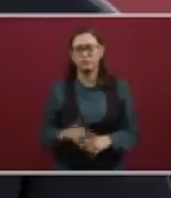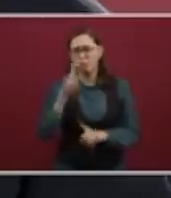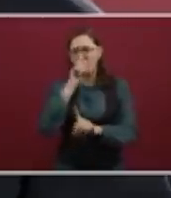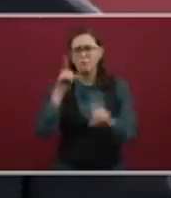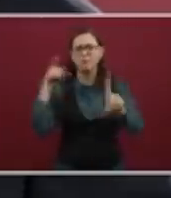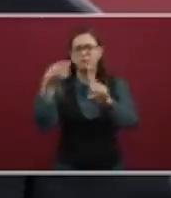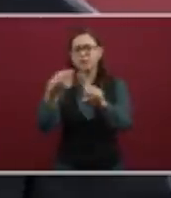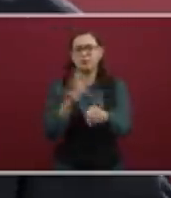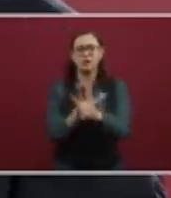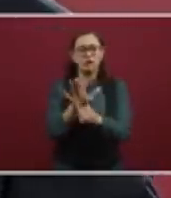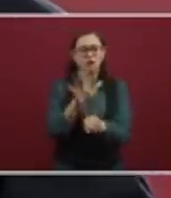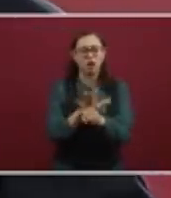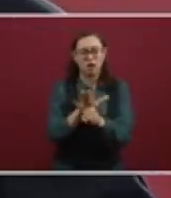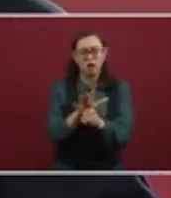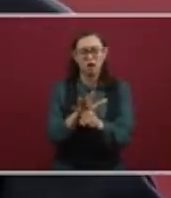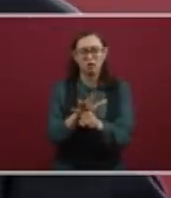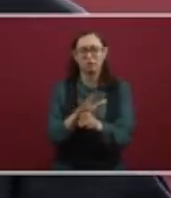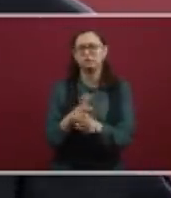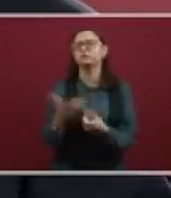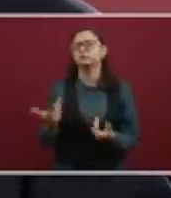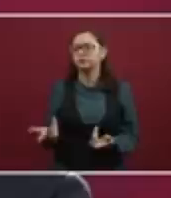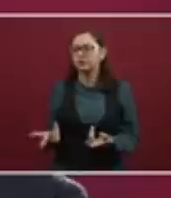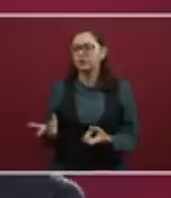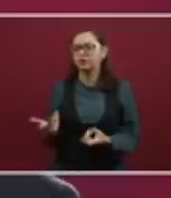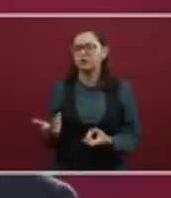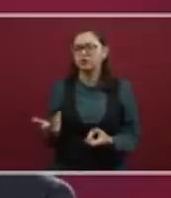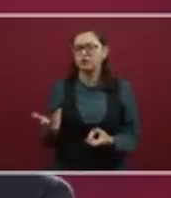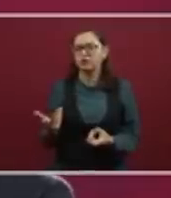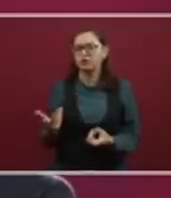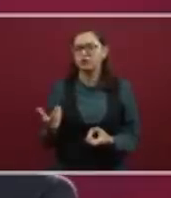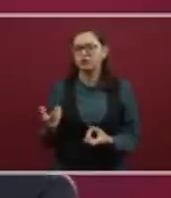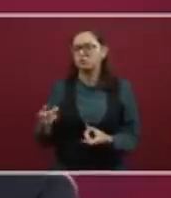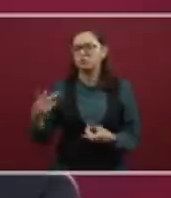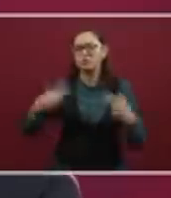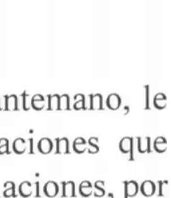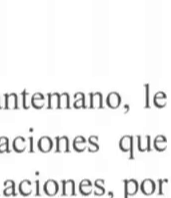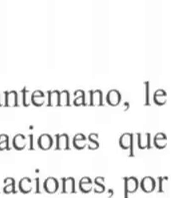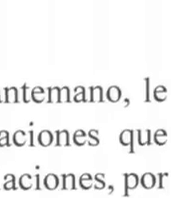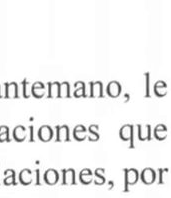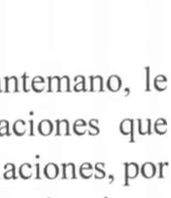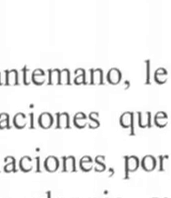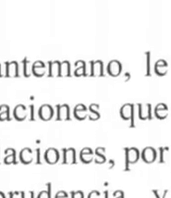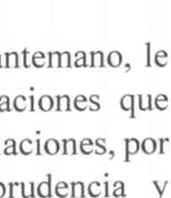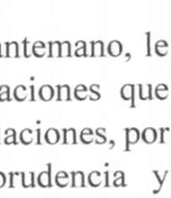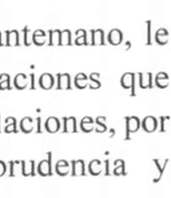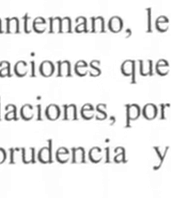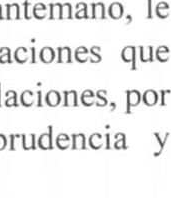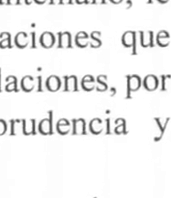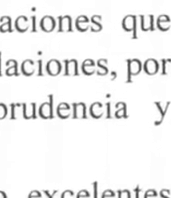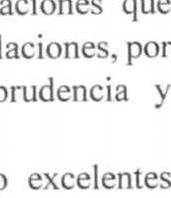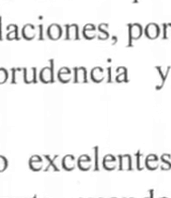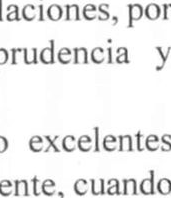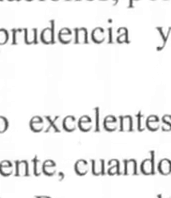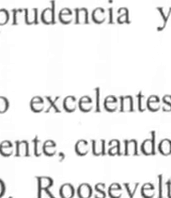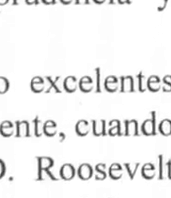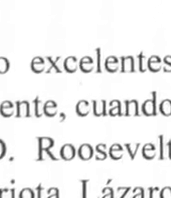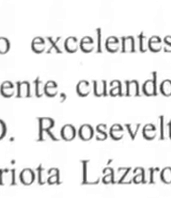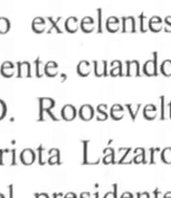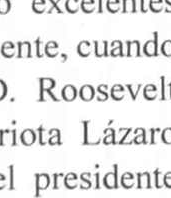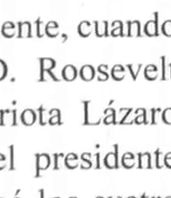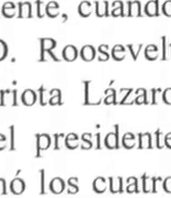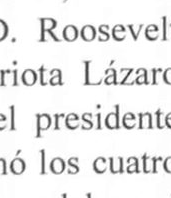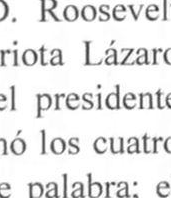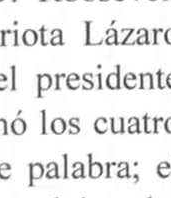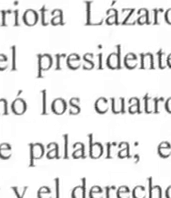no soy cobarde ni timorato sino que actúa por principios a través de una carta del presidente lópez